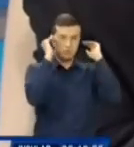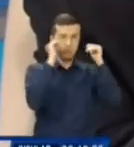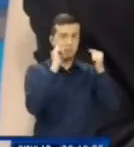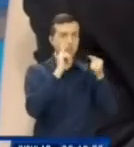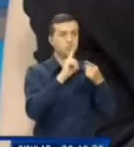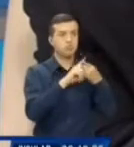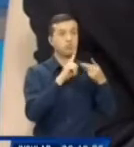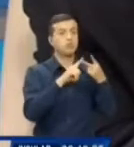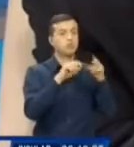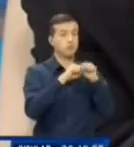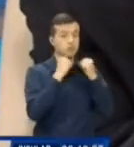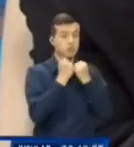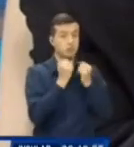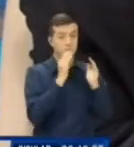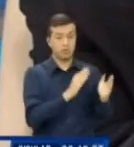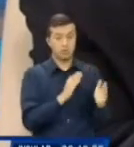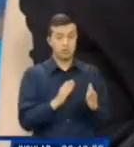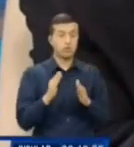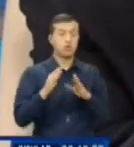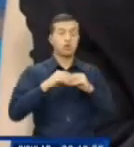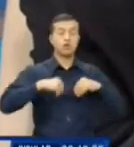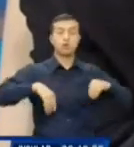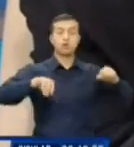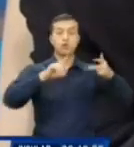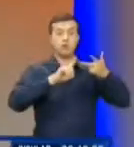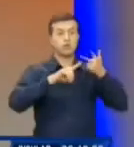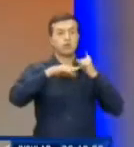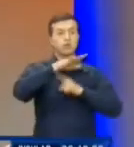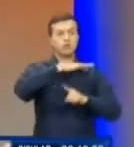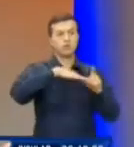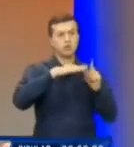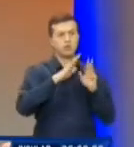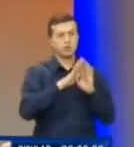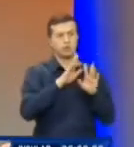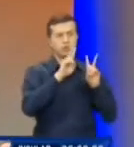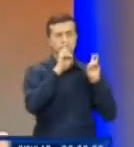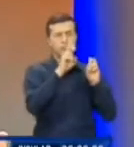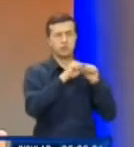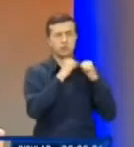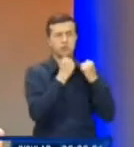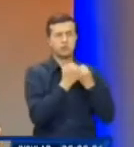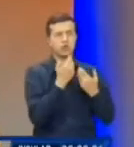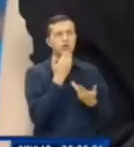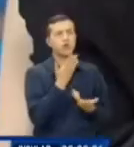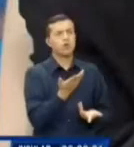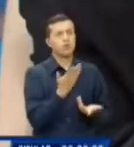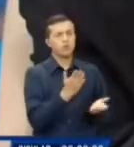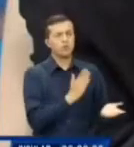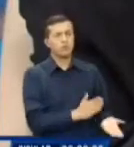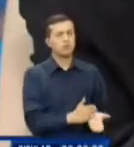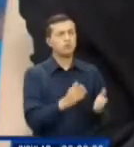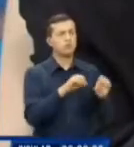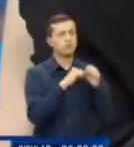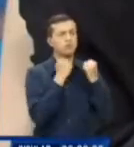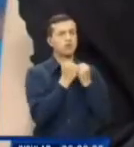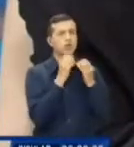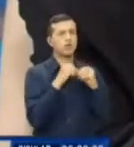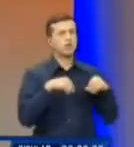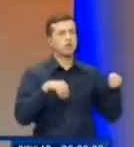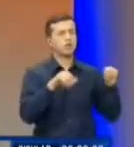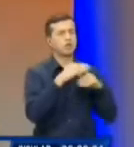y social de la tierra y ambiental hablemos la función social cómo se establece esa función social de la tierra